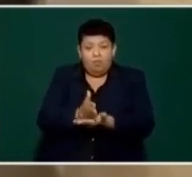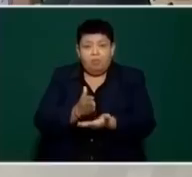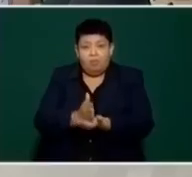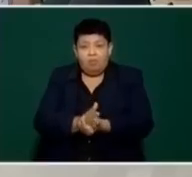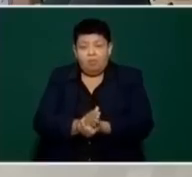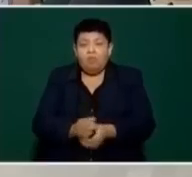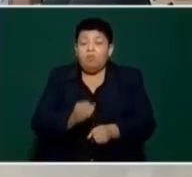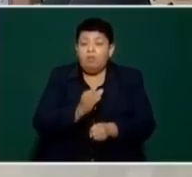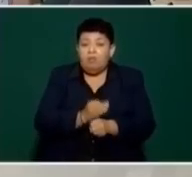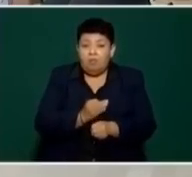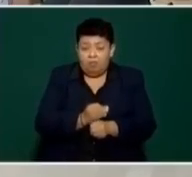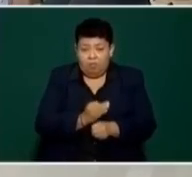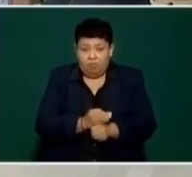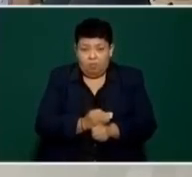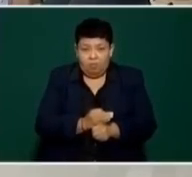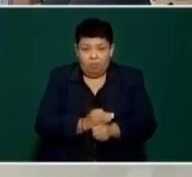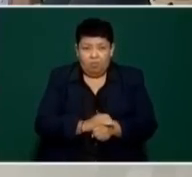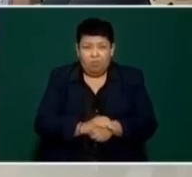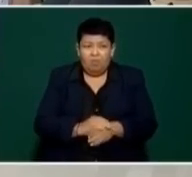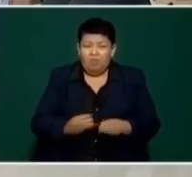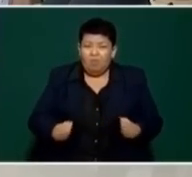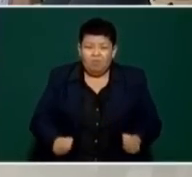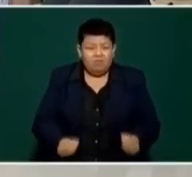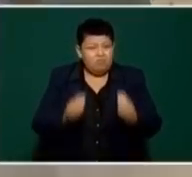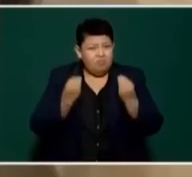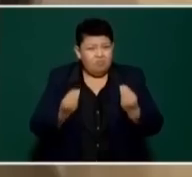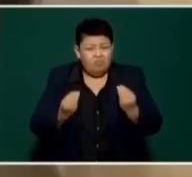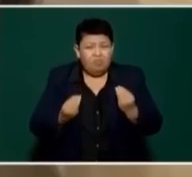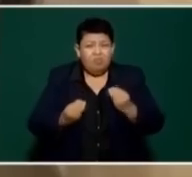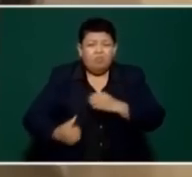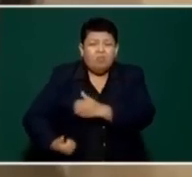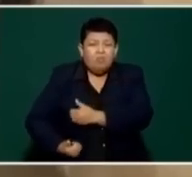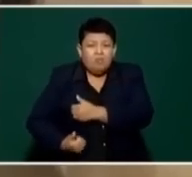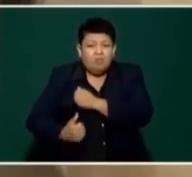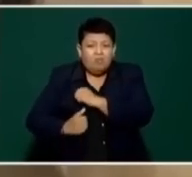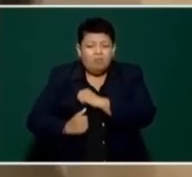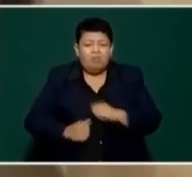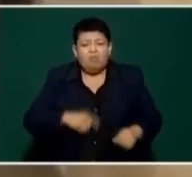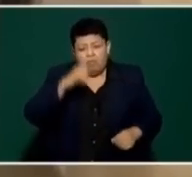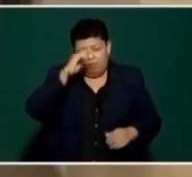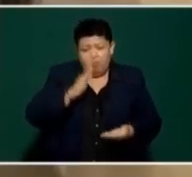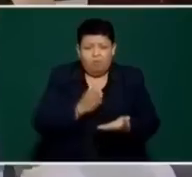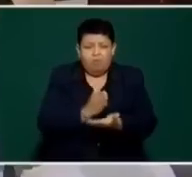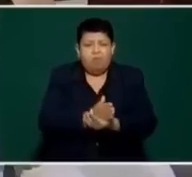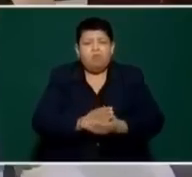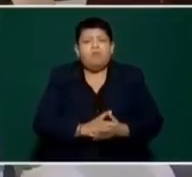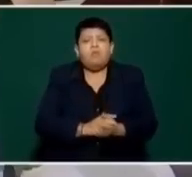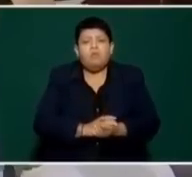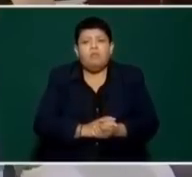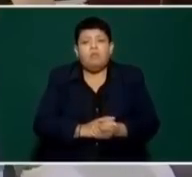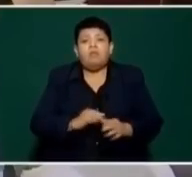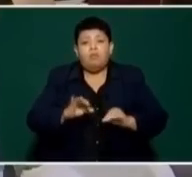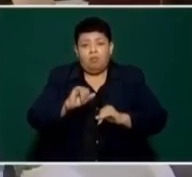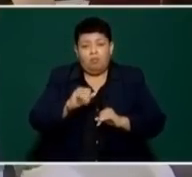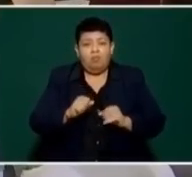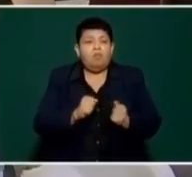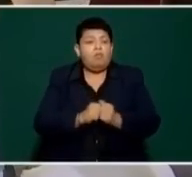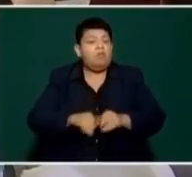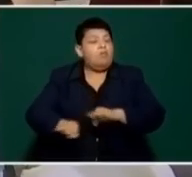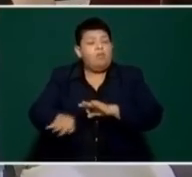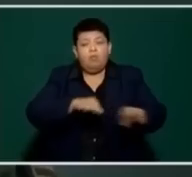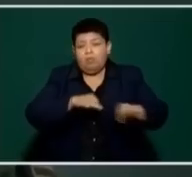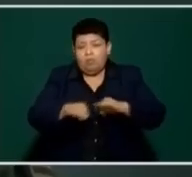de seguridad han tenido mayor control precisamente para evitar el ingreso. Bueno, es parte de toda la estrategia del Estado